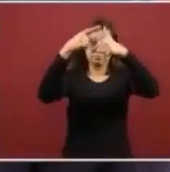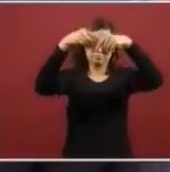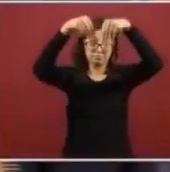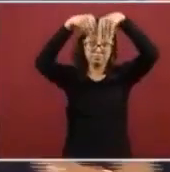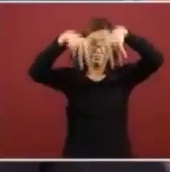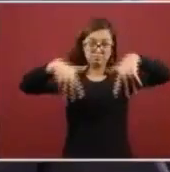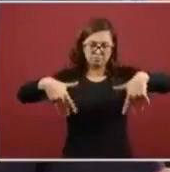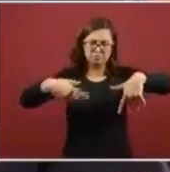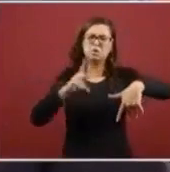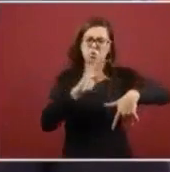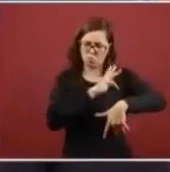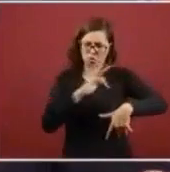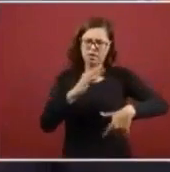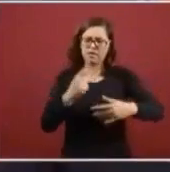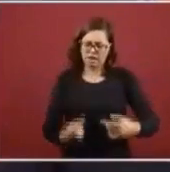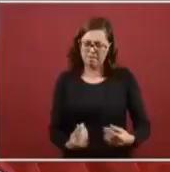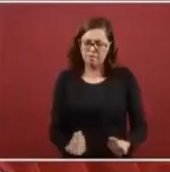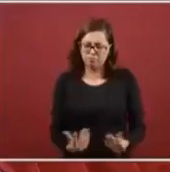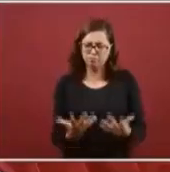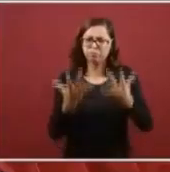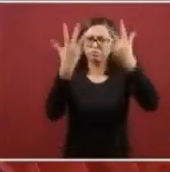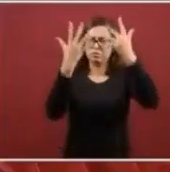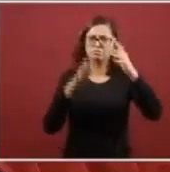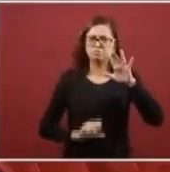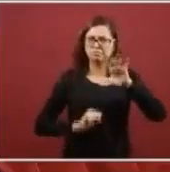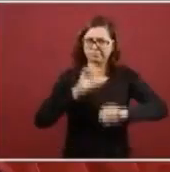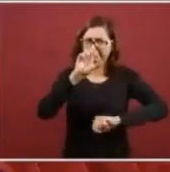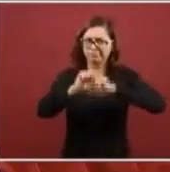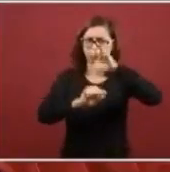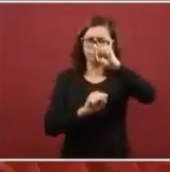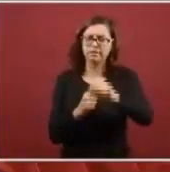un avance importante el que